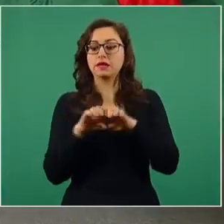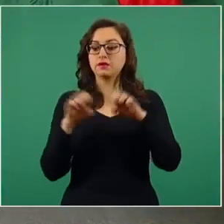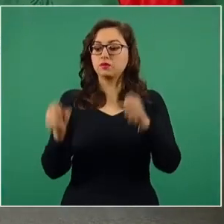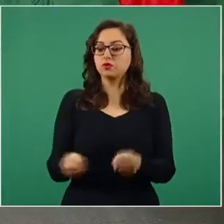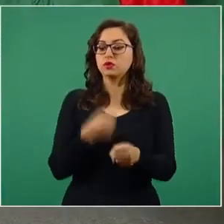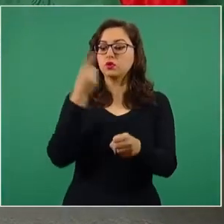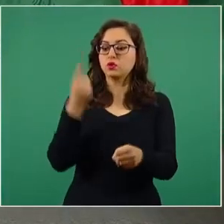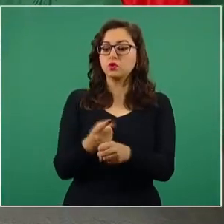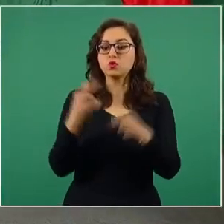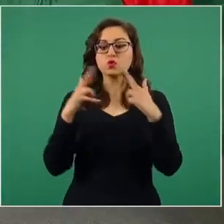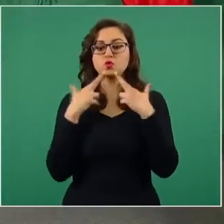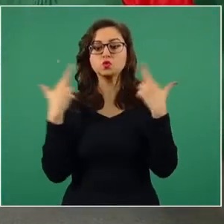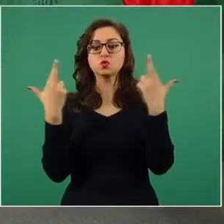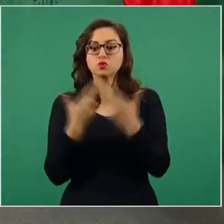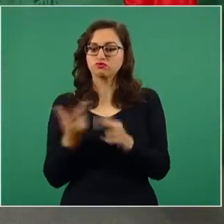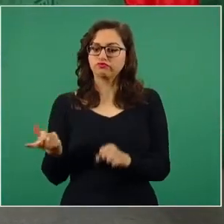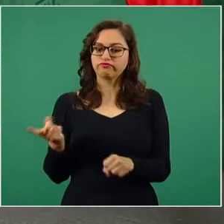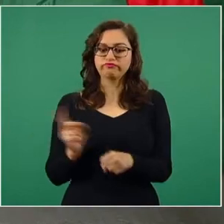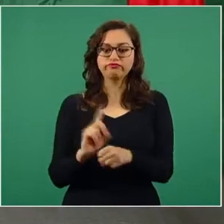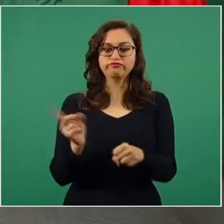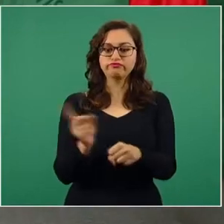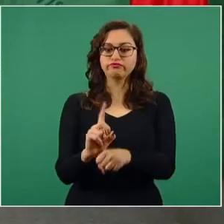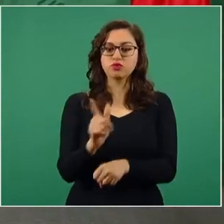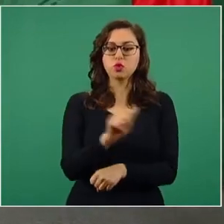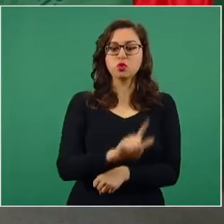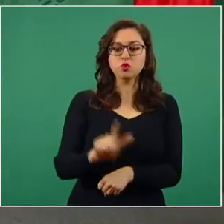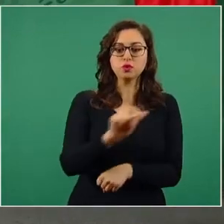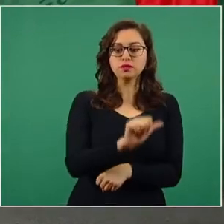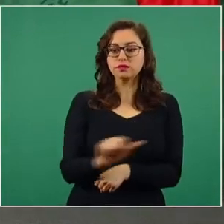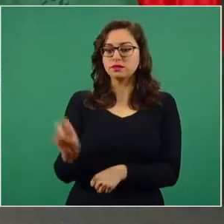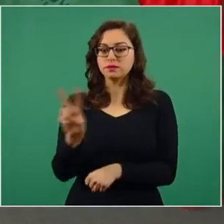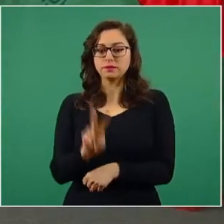Seguridad, de lunes a viernes,